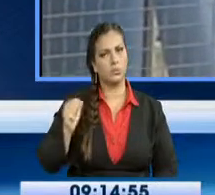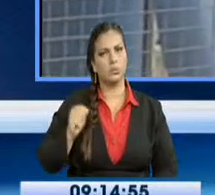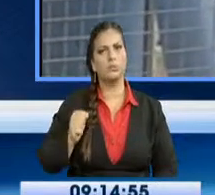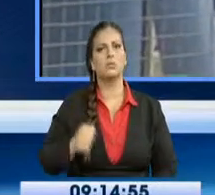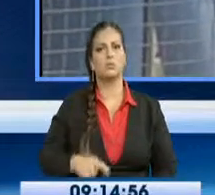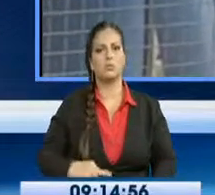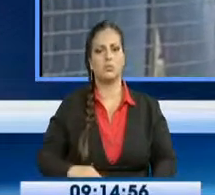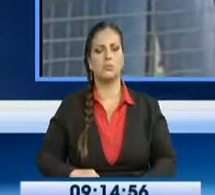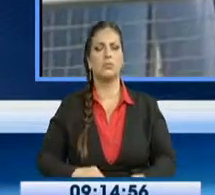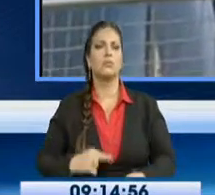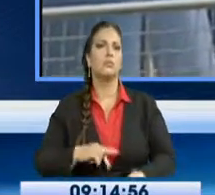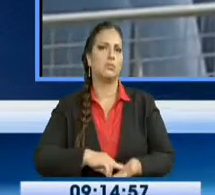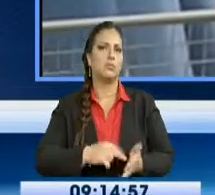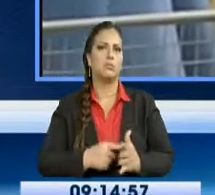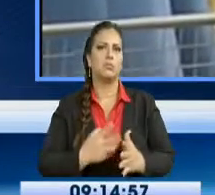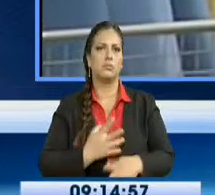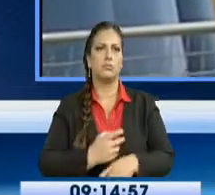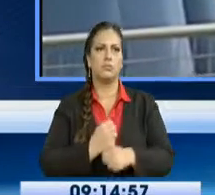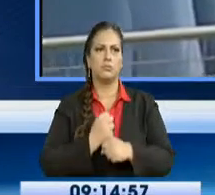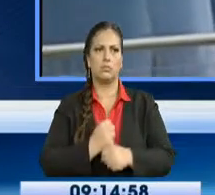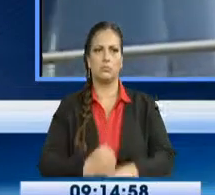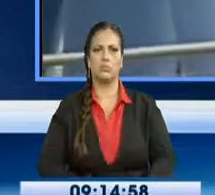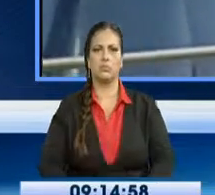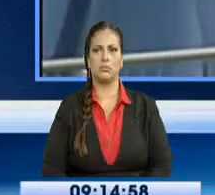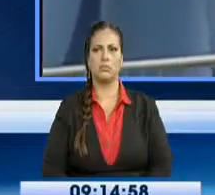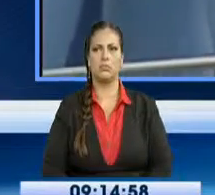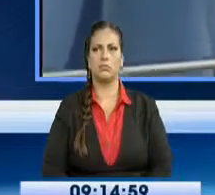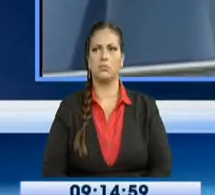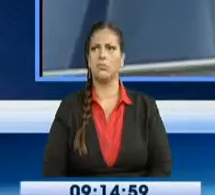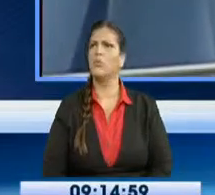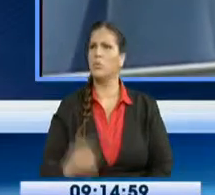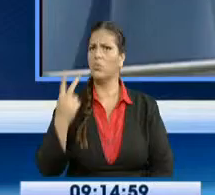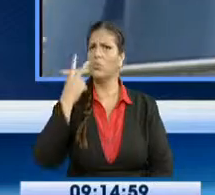Y tremenda obra, tremendo paso peatonal.